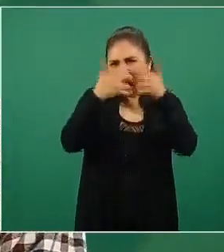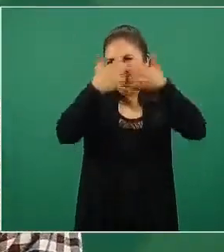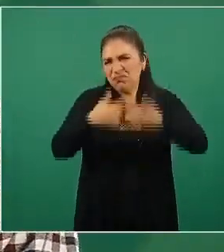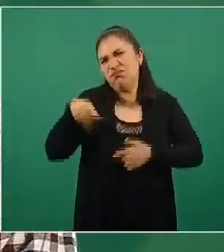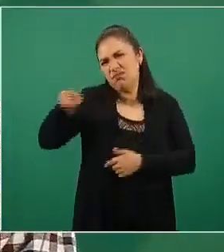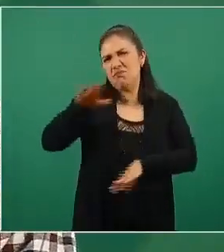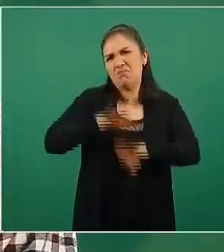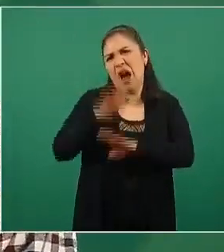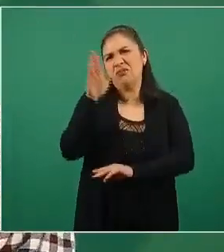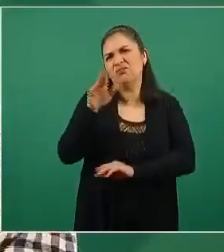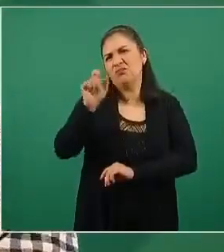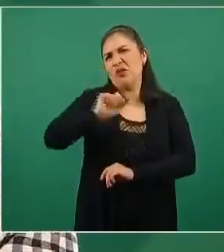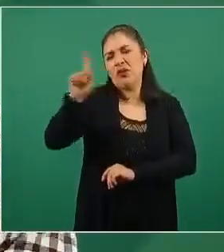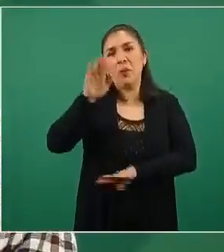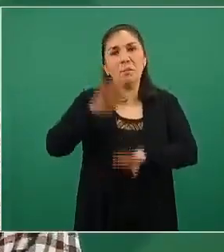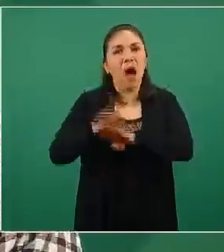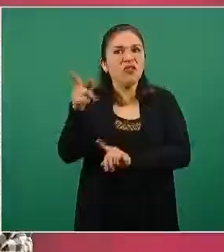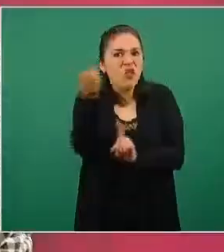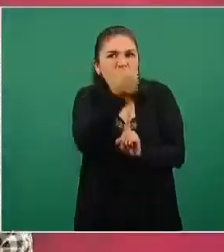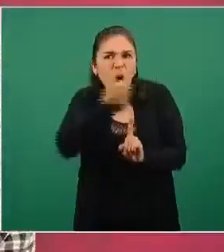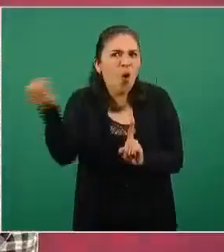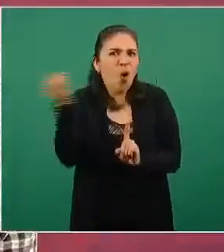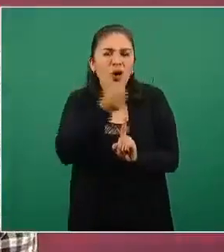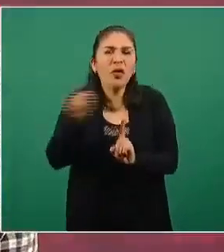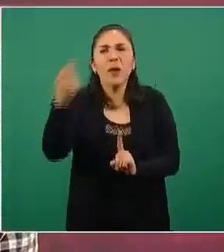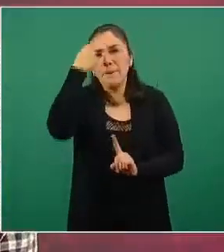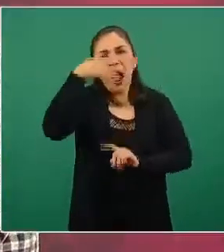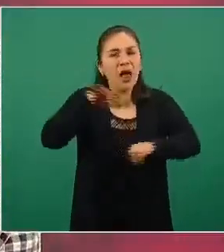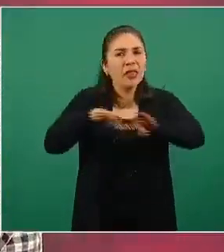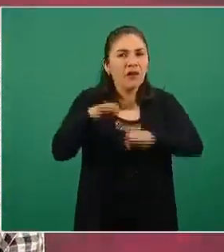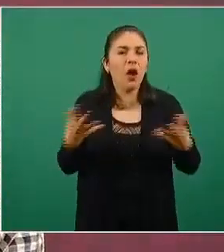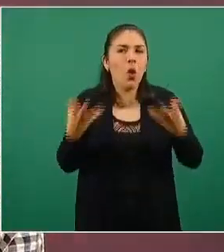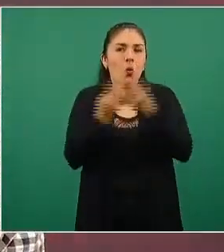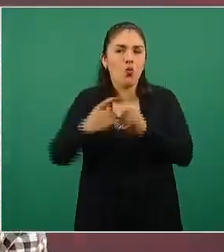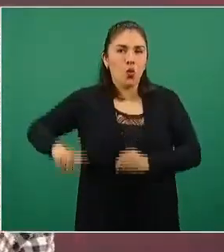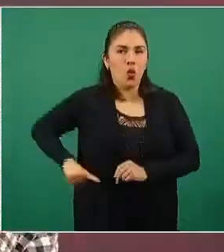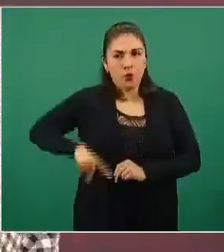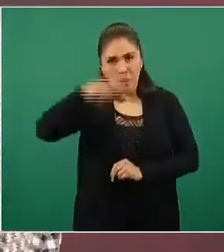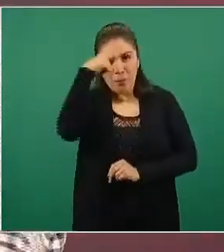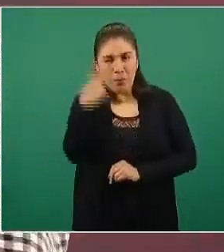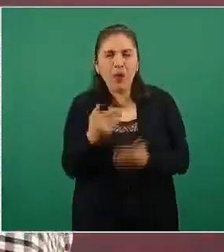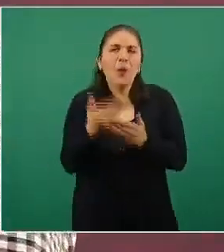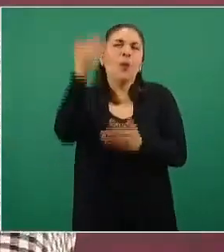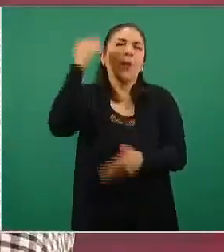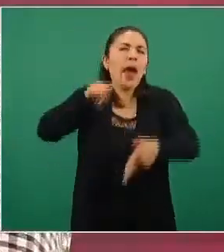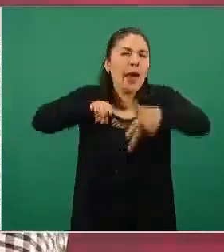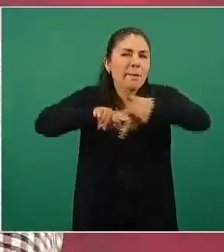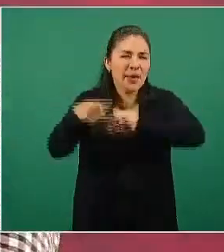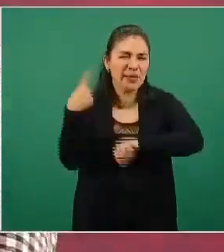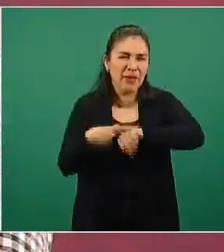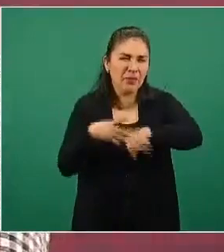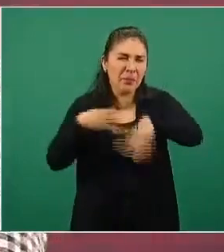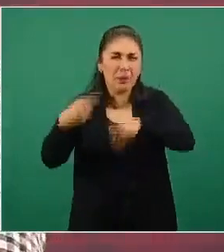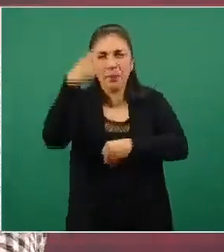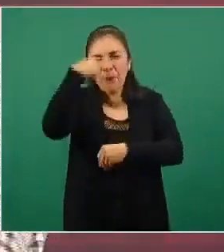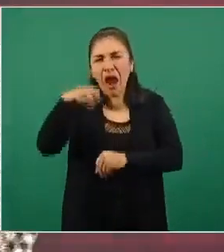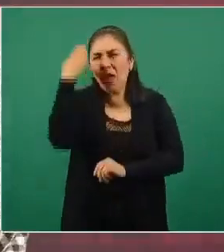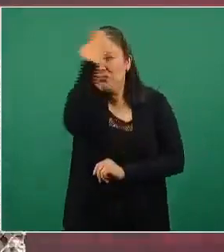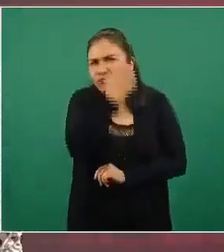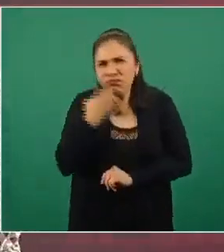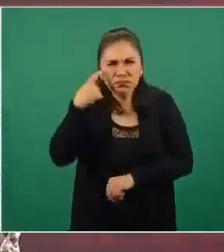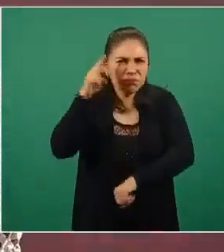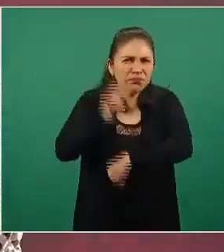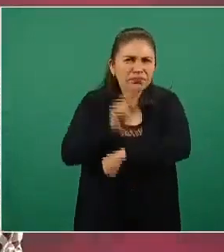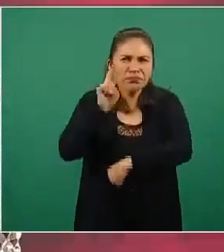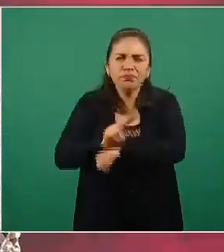operativa. Es uno de los laboratorios que fue muy disciplinado en trabajar con el Gobierno de México al inicio de la epidemia en hacer las